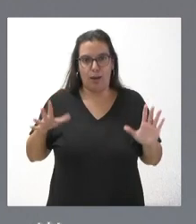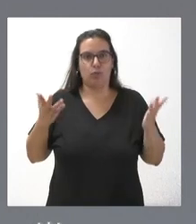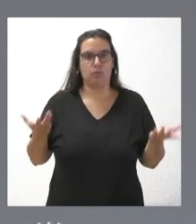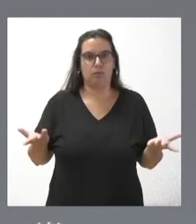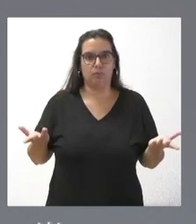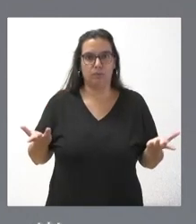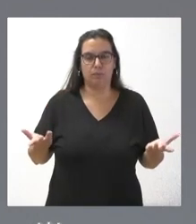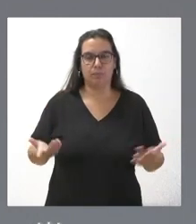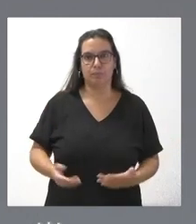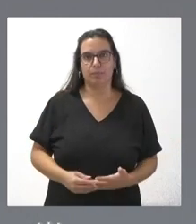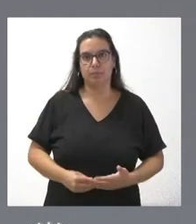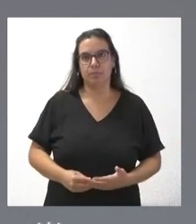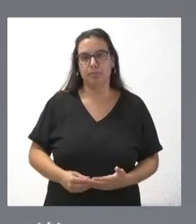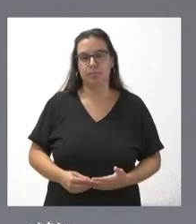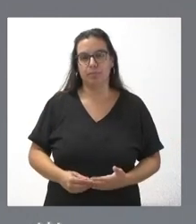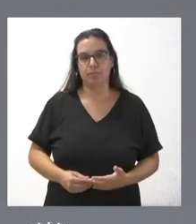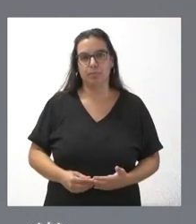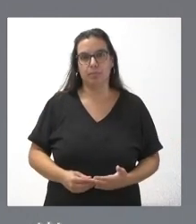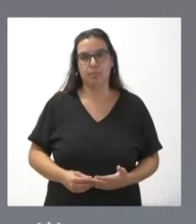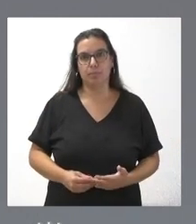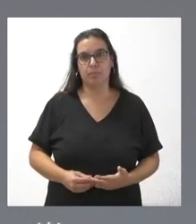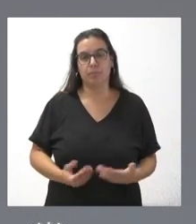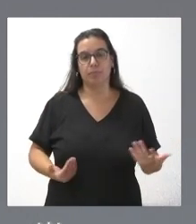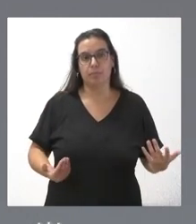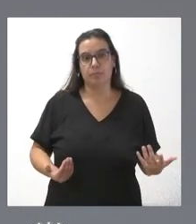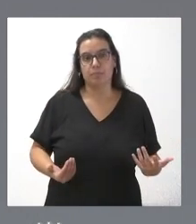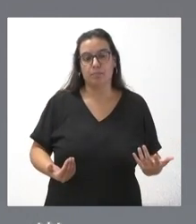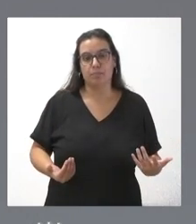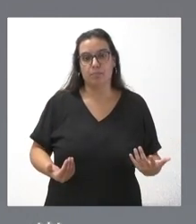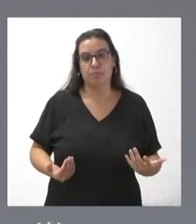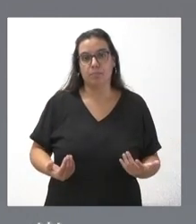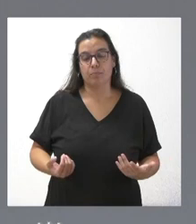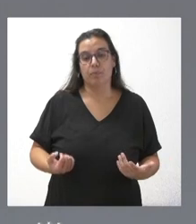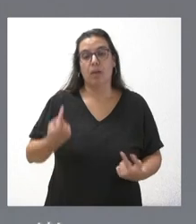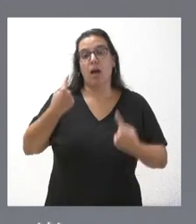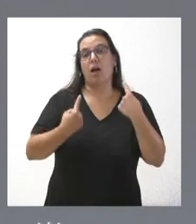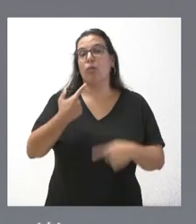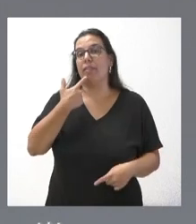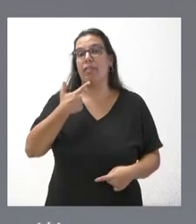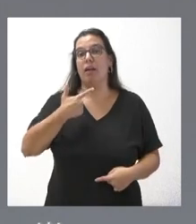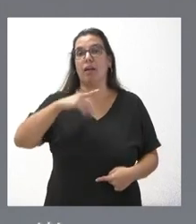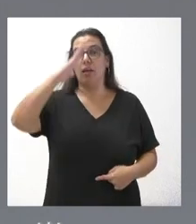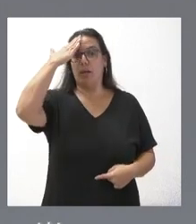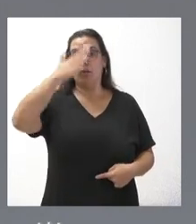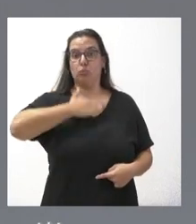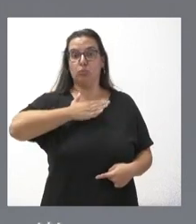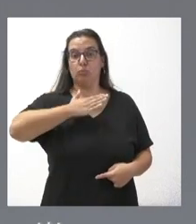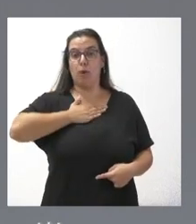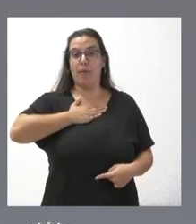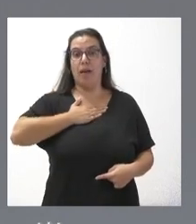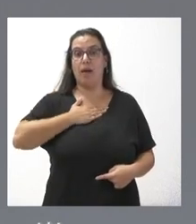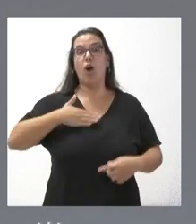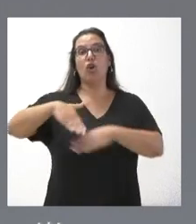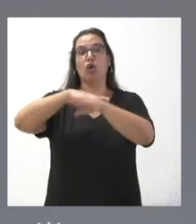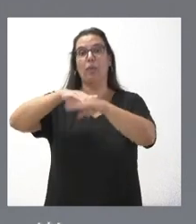encima de la mesa. Alguien ha sostenido que la pirámide es titularidad del gobierno italiano,